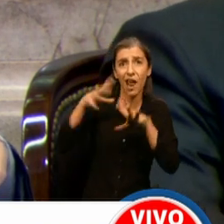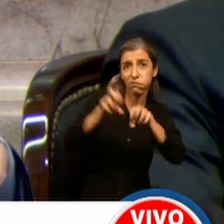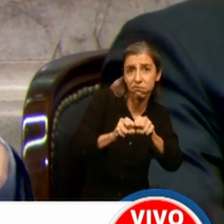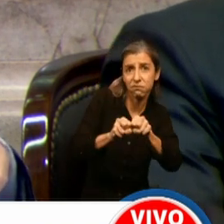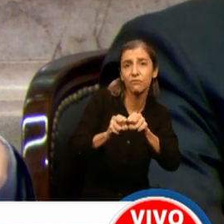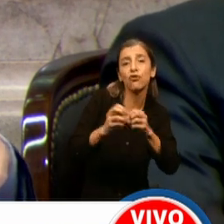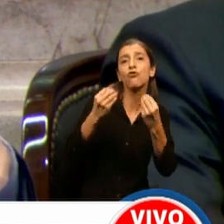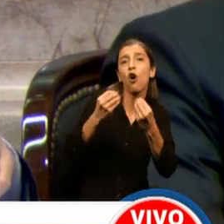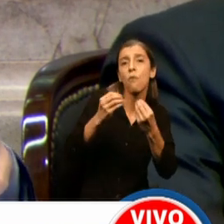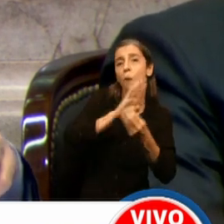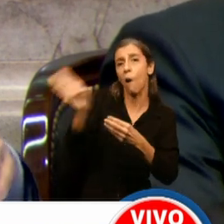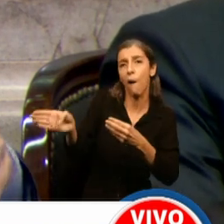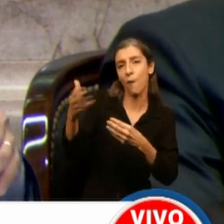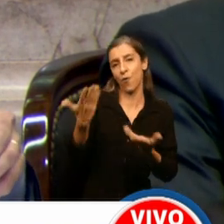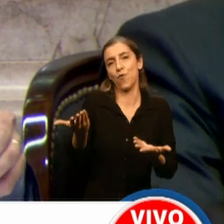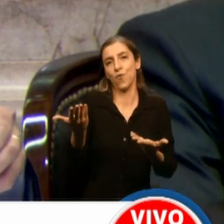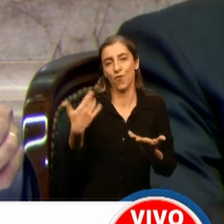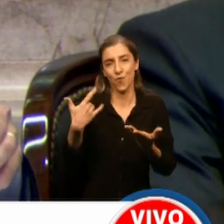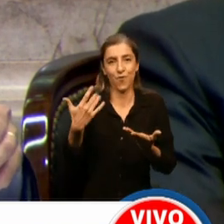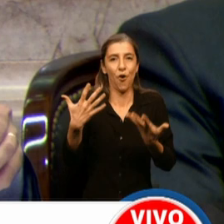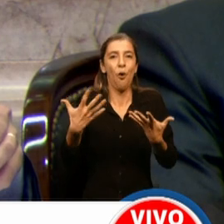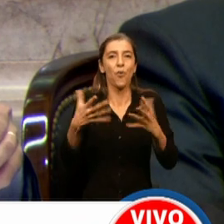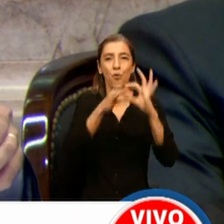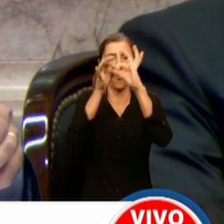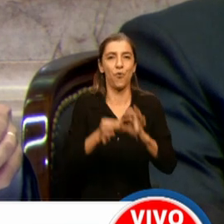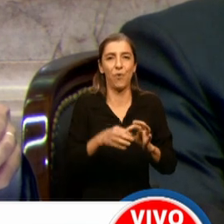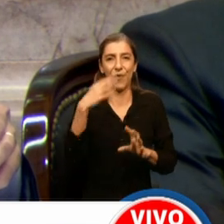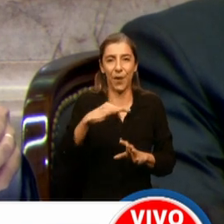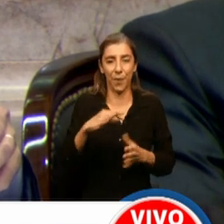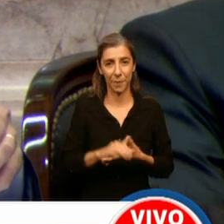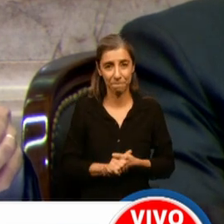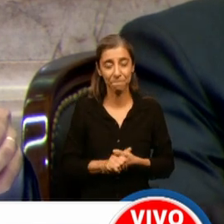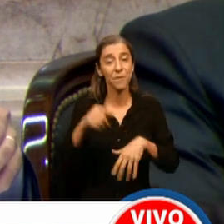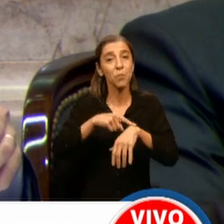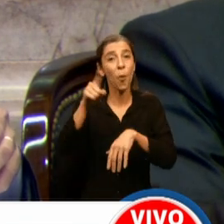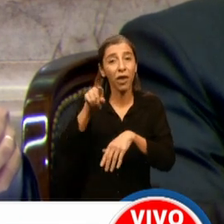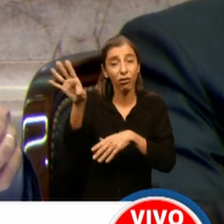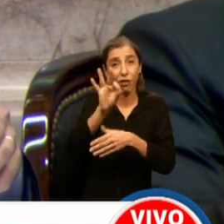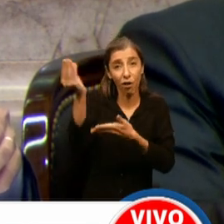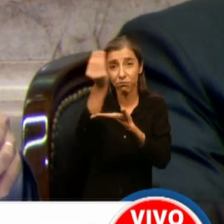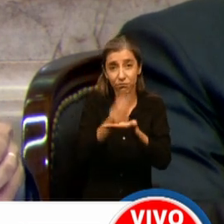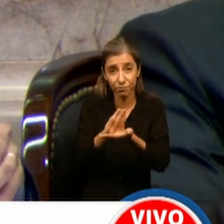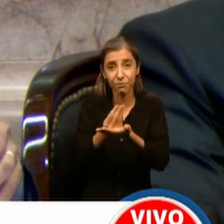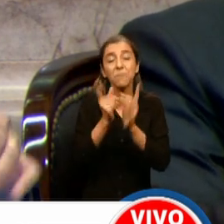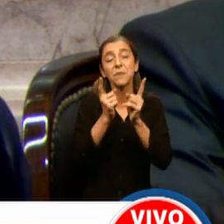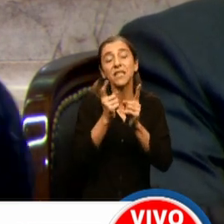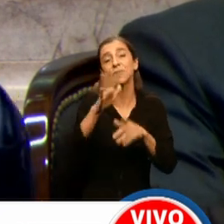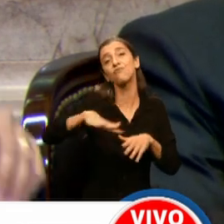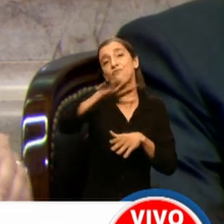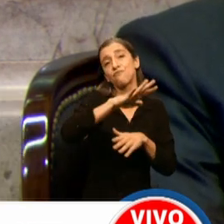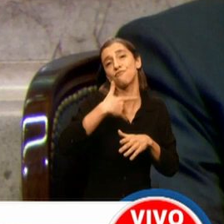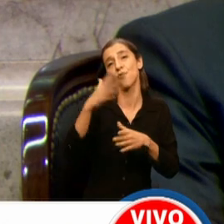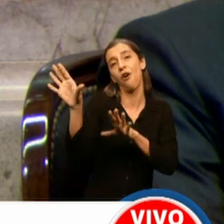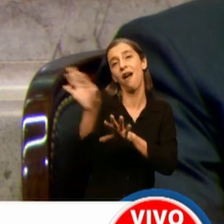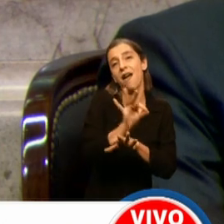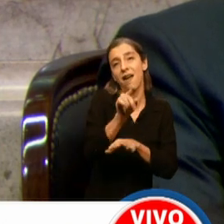según consta en el acta capitular del cabildo de ese día 9 fue elegido a petición del propio pueblo y por eso se